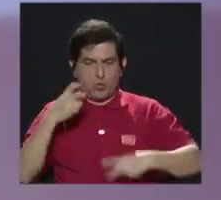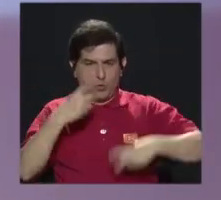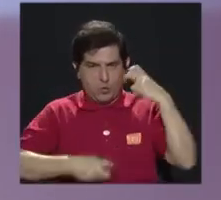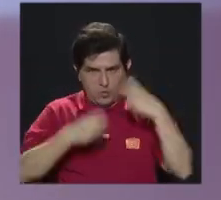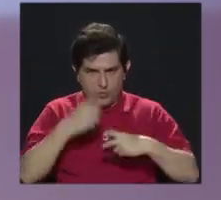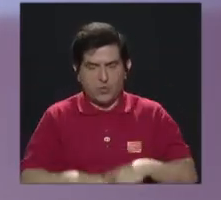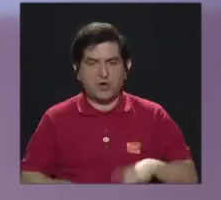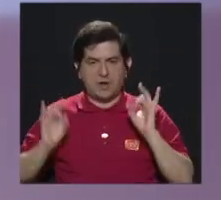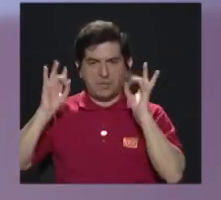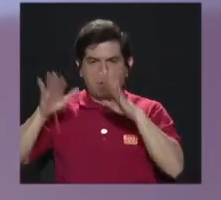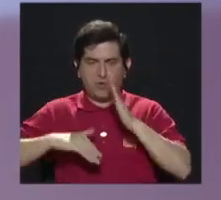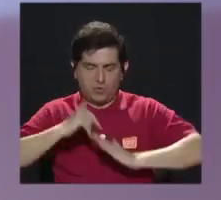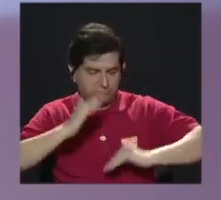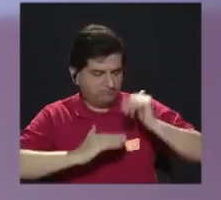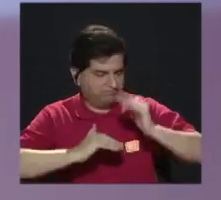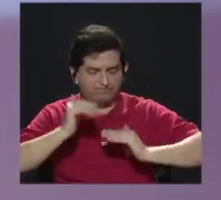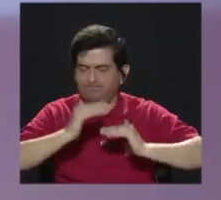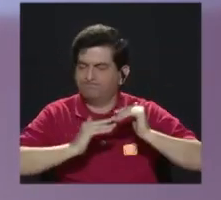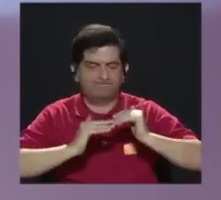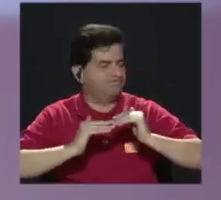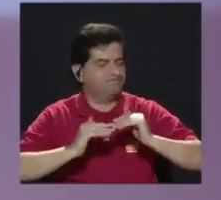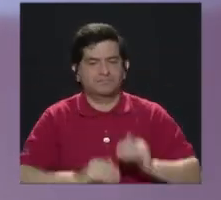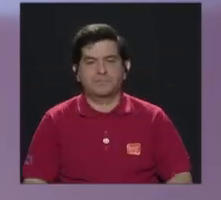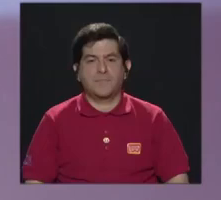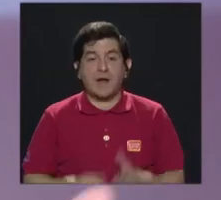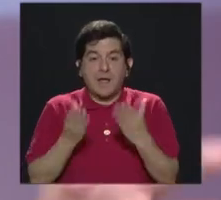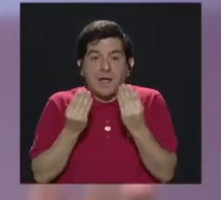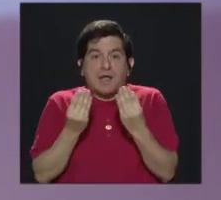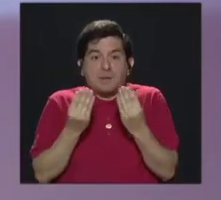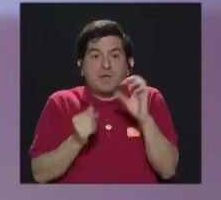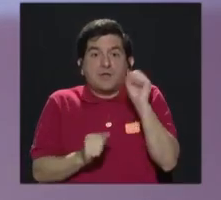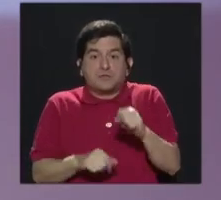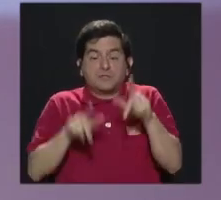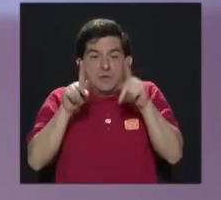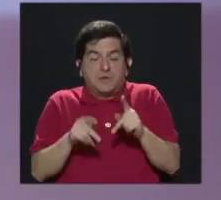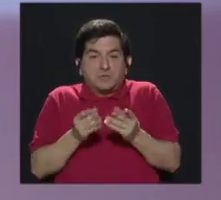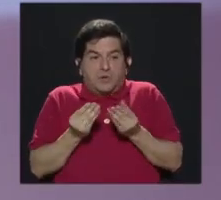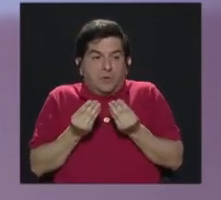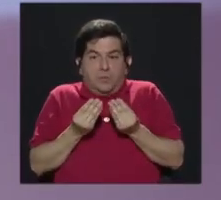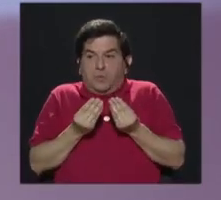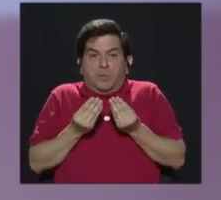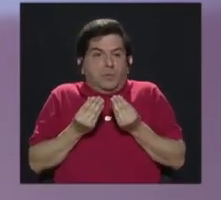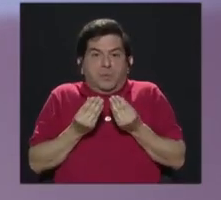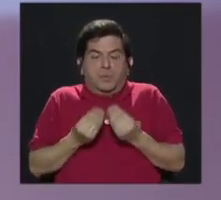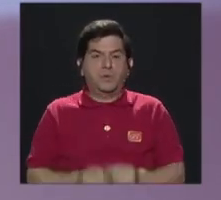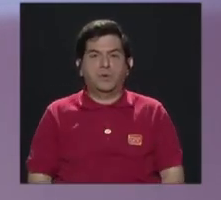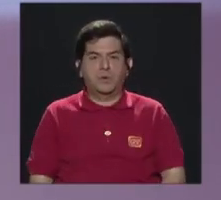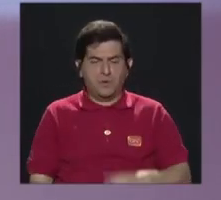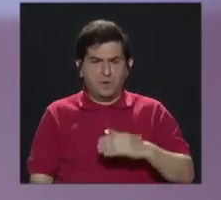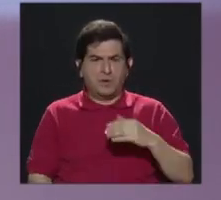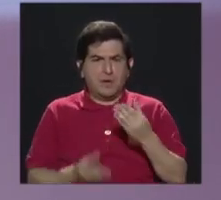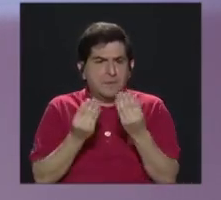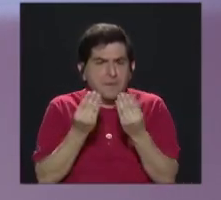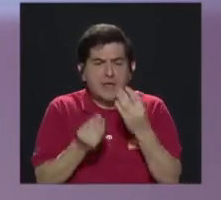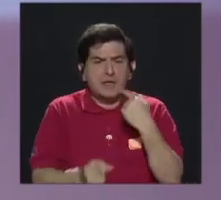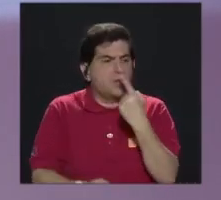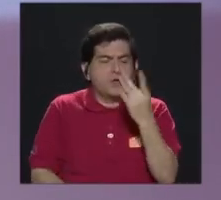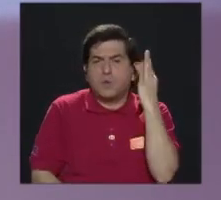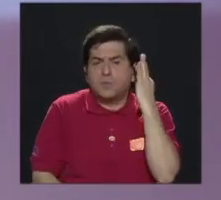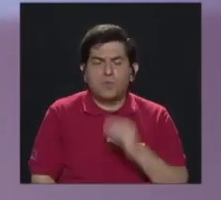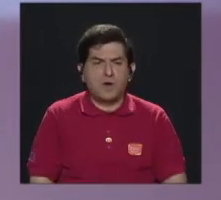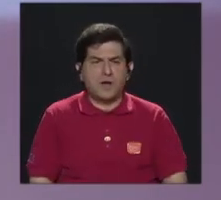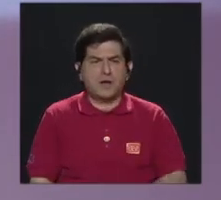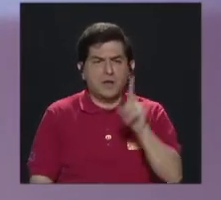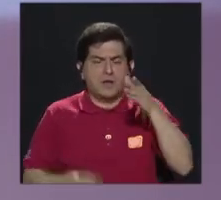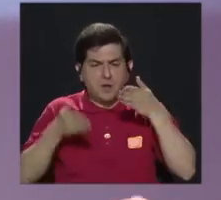el odio es que el odio no construye. Entonces el miedo atemoriza, como decía aquí una señora, que le daba miedo que su hijo terminara en una vida